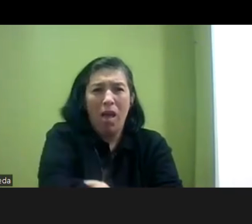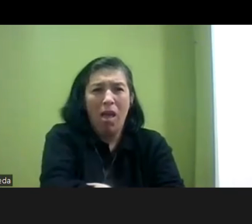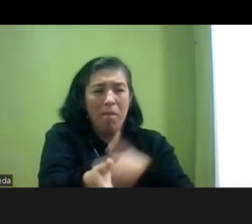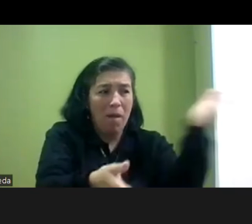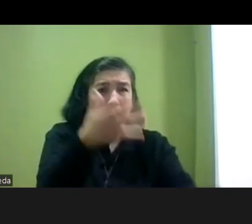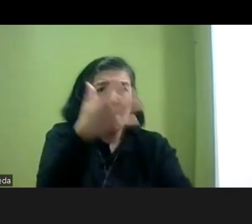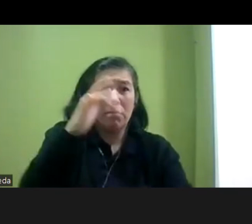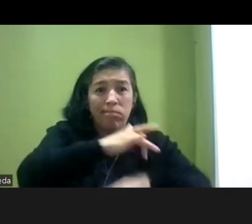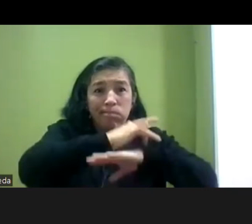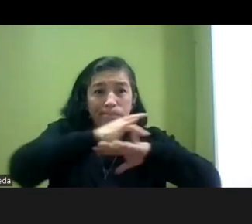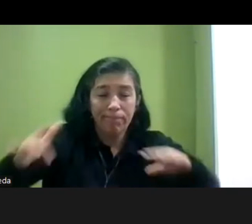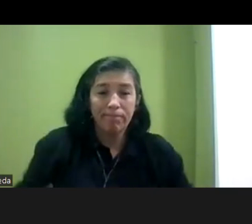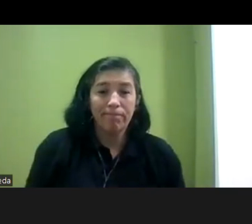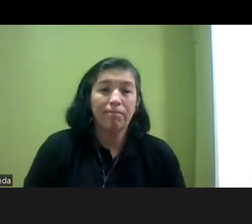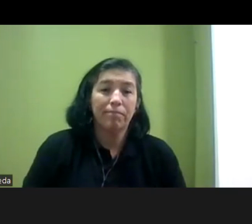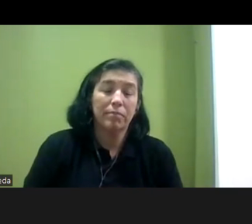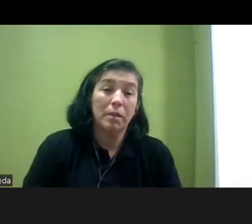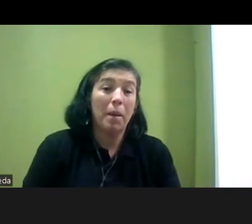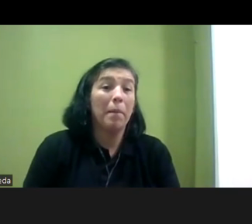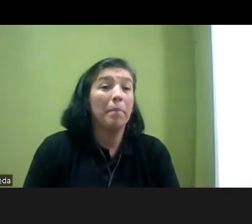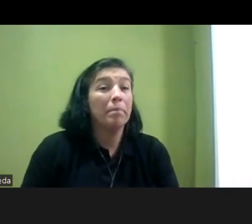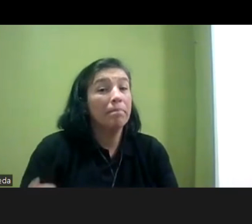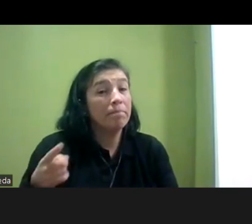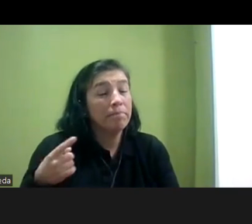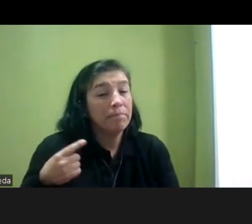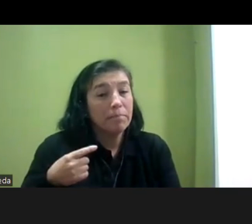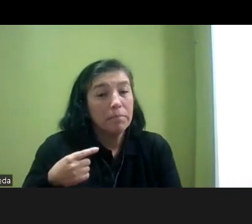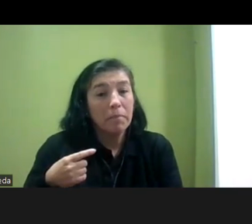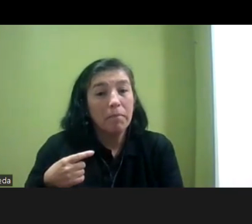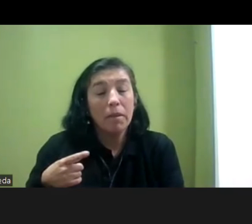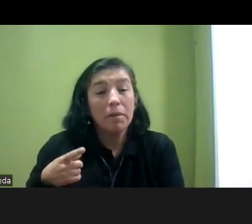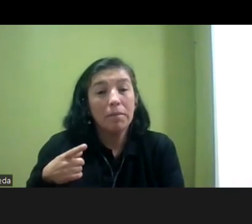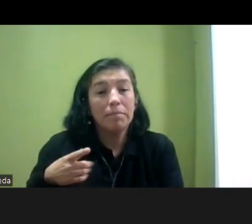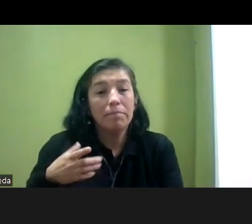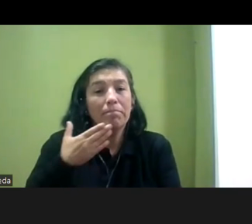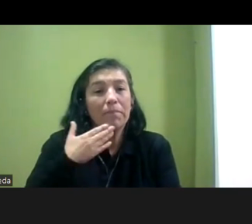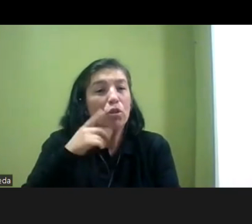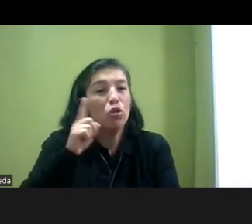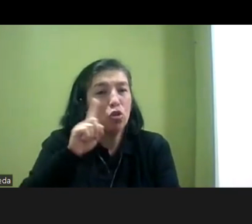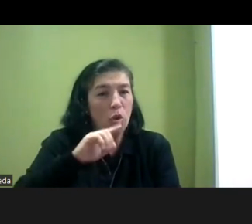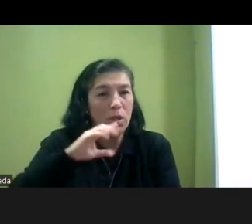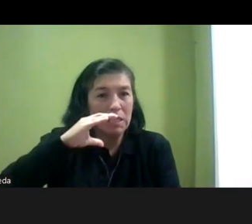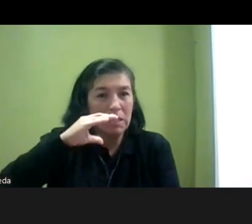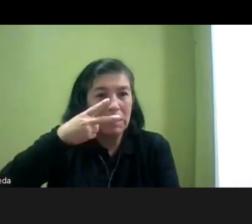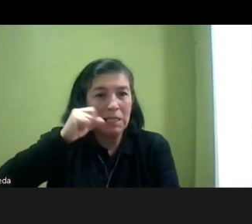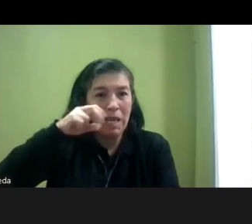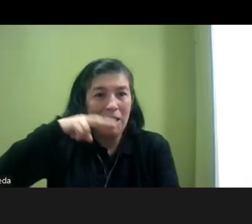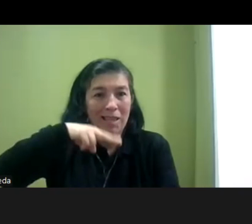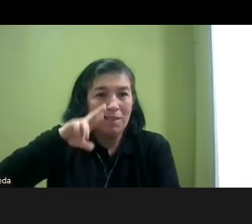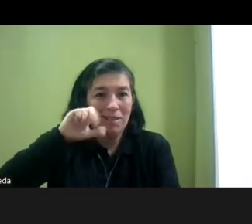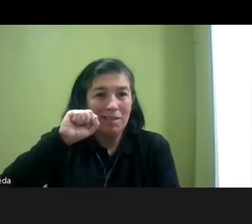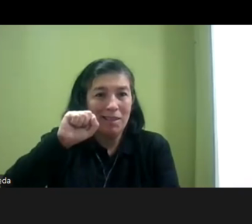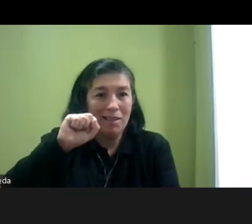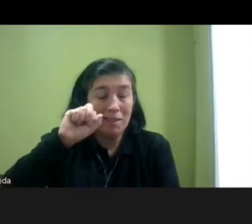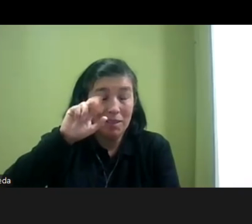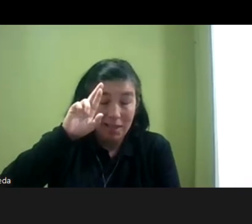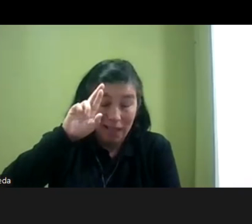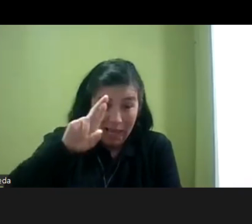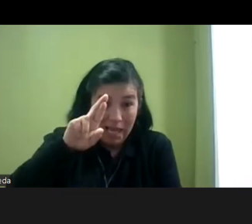árboles. Pero en todo caso, como les digo, no es chañar, el chañar es, es, eh,